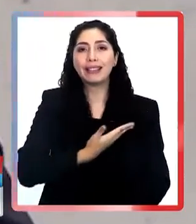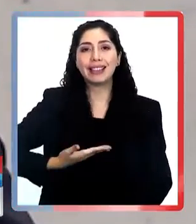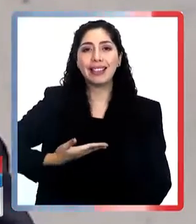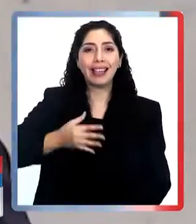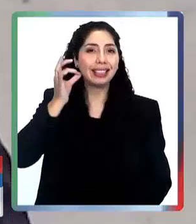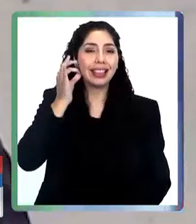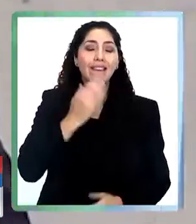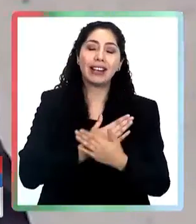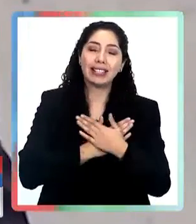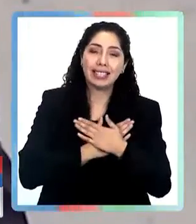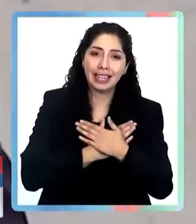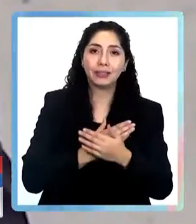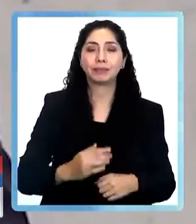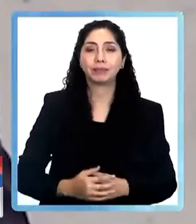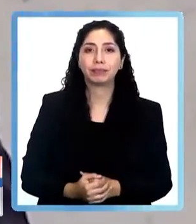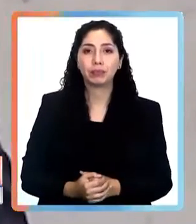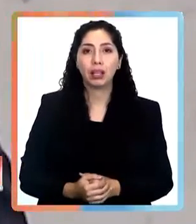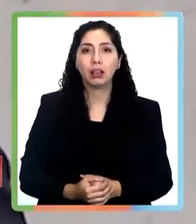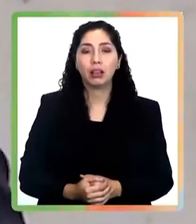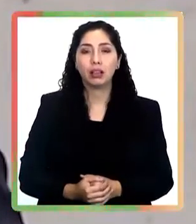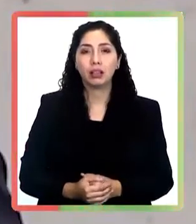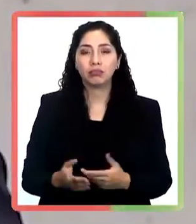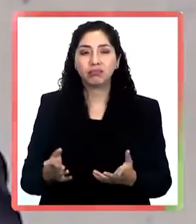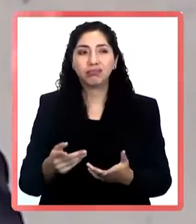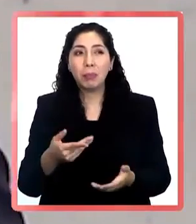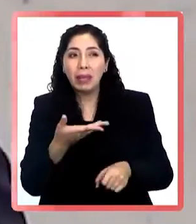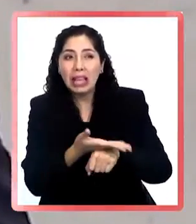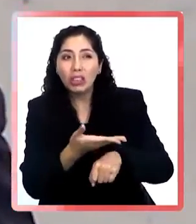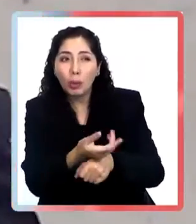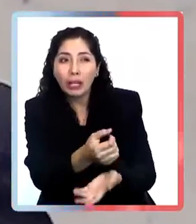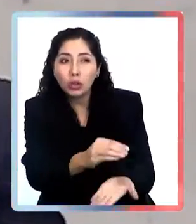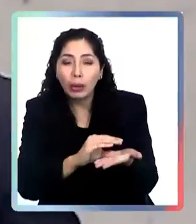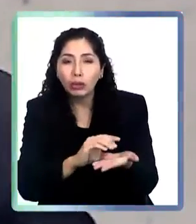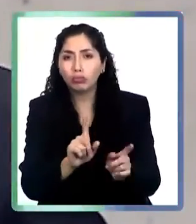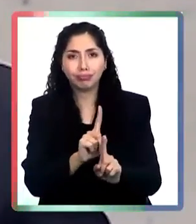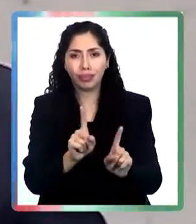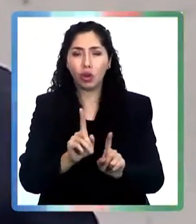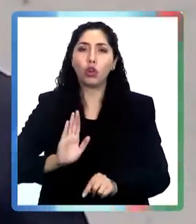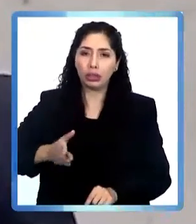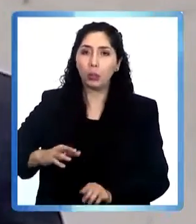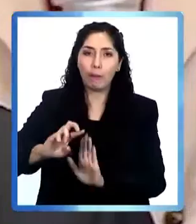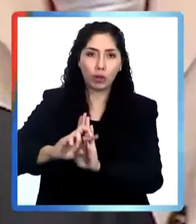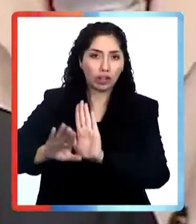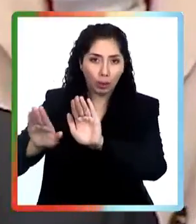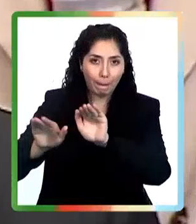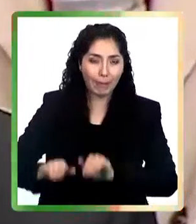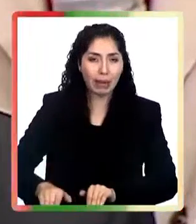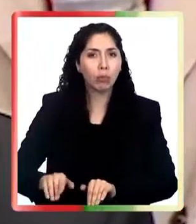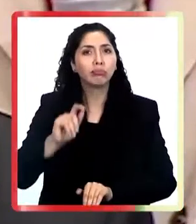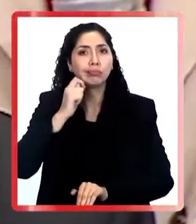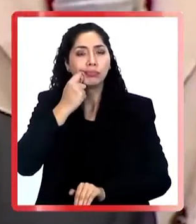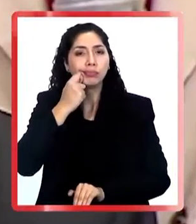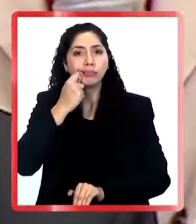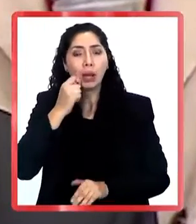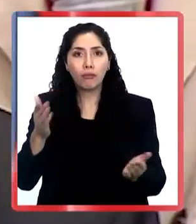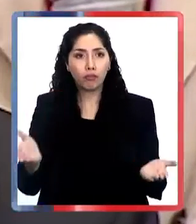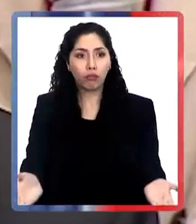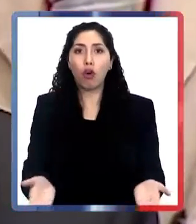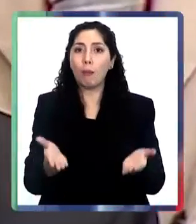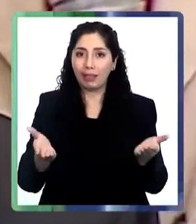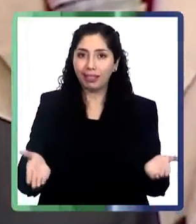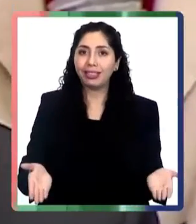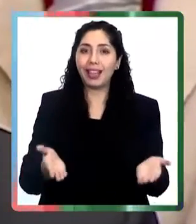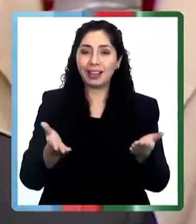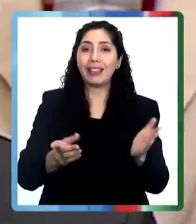tenga que refrendarse cada tres años y hay que estar estudiando presupuesto esto va a permitir acompañar y fomentar de modo permanente